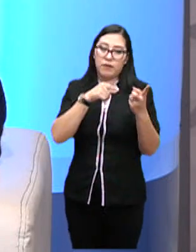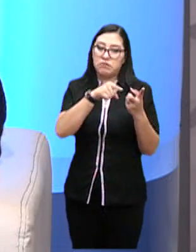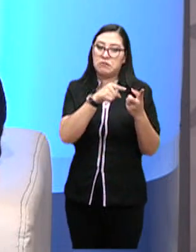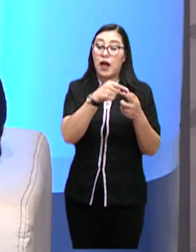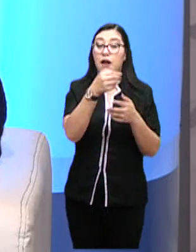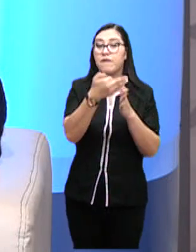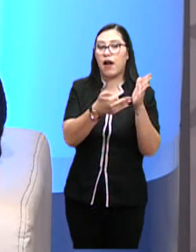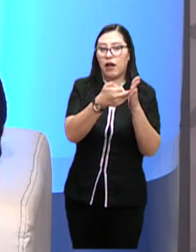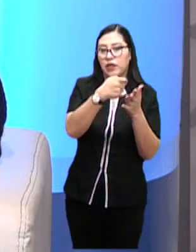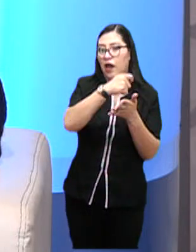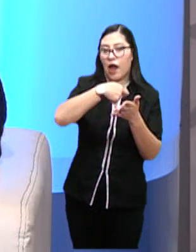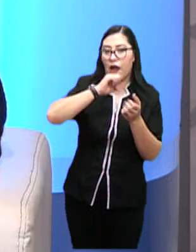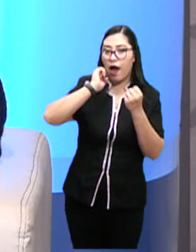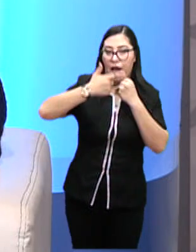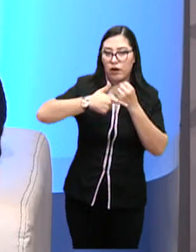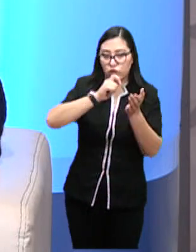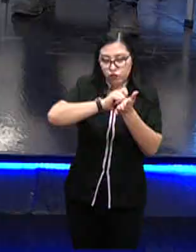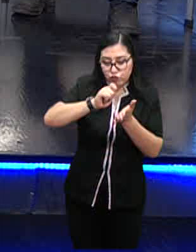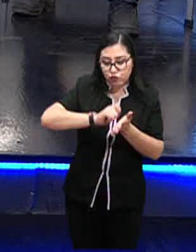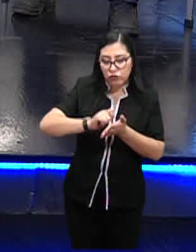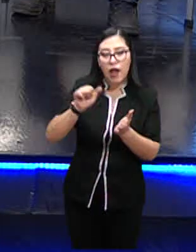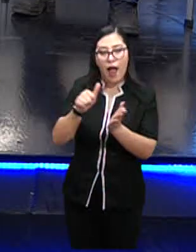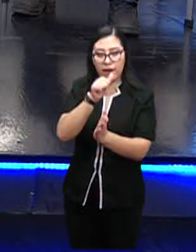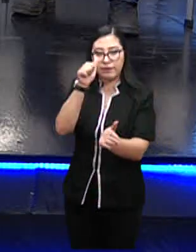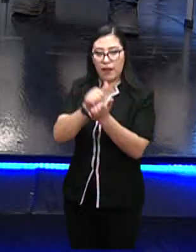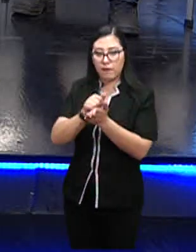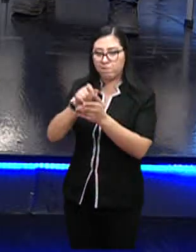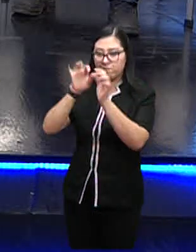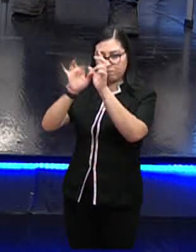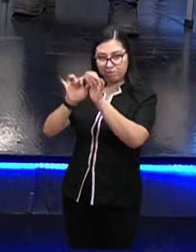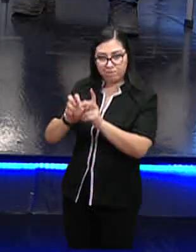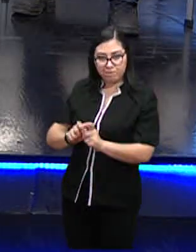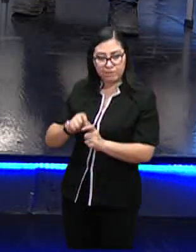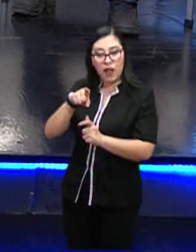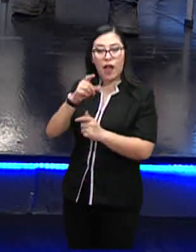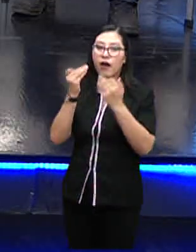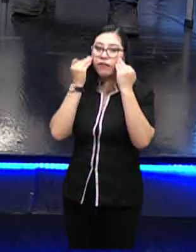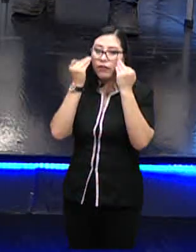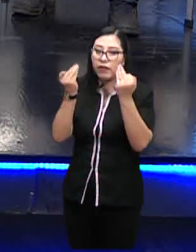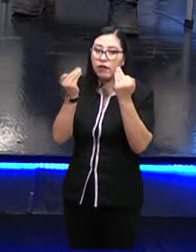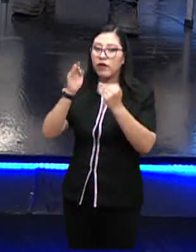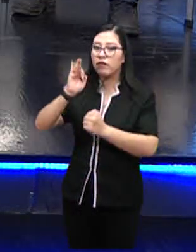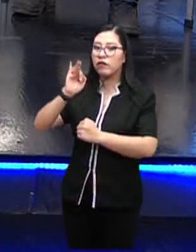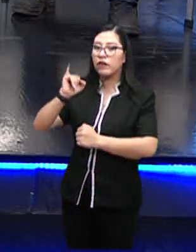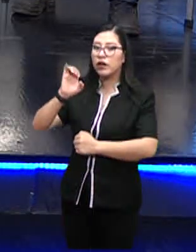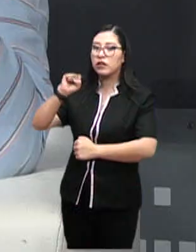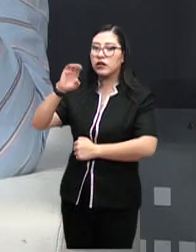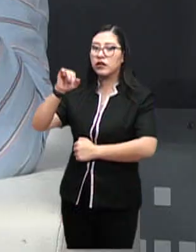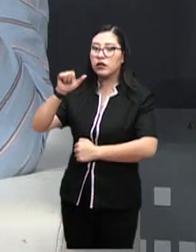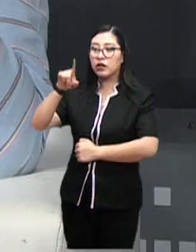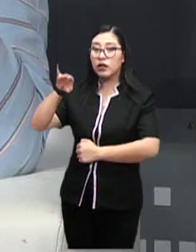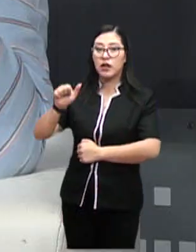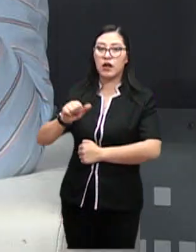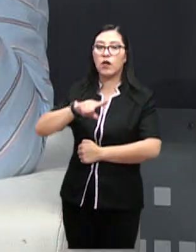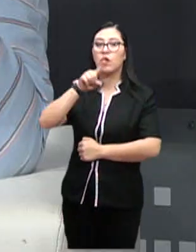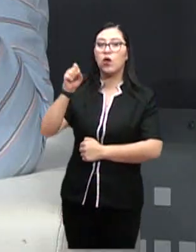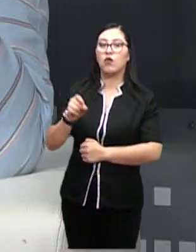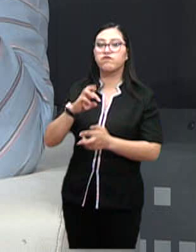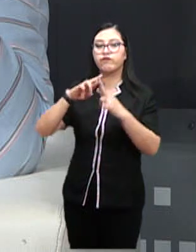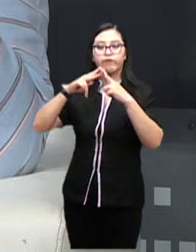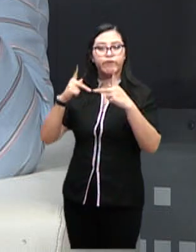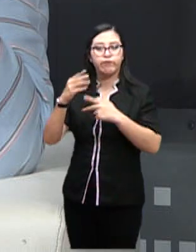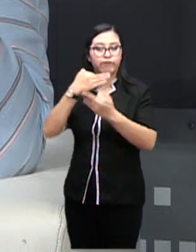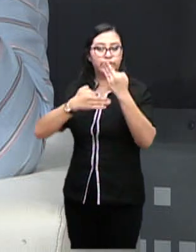acta que estará inclusive la Fiscalía, y de esta manera se procederá a la destrucción de